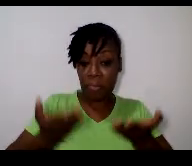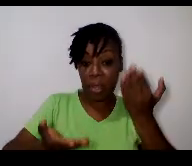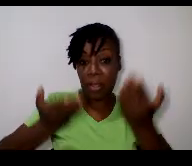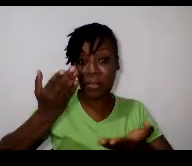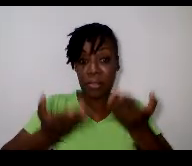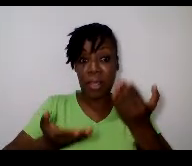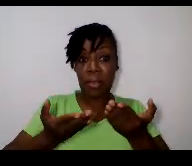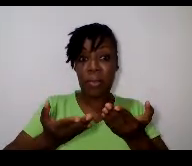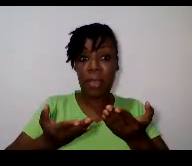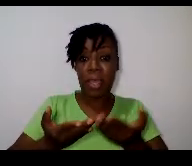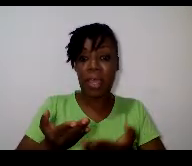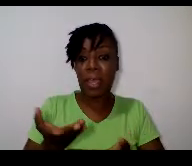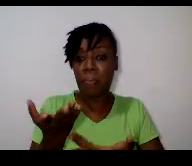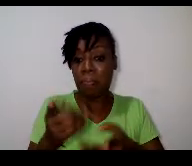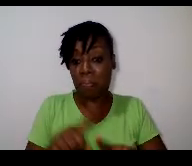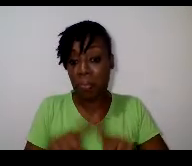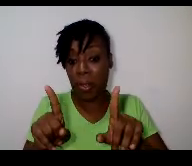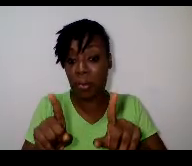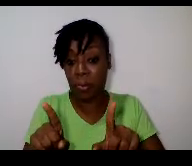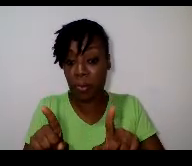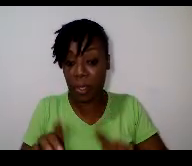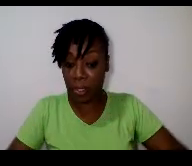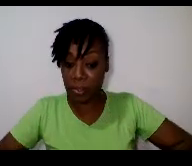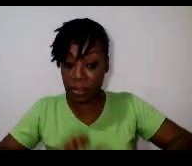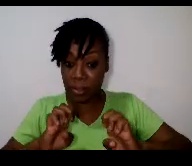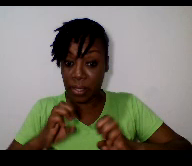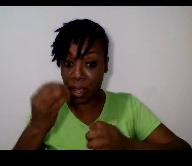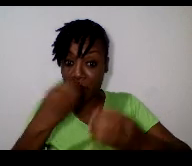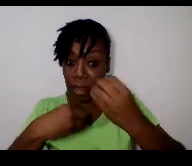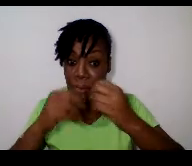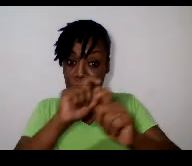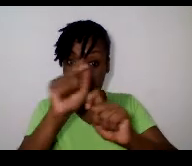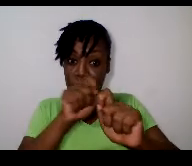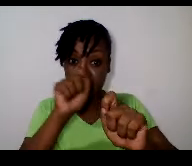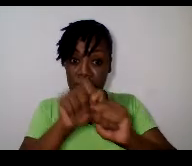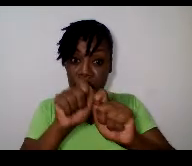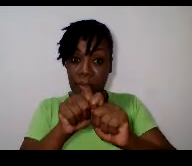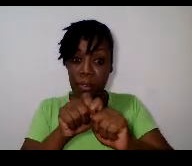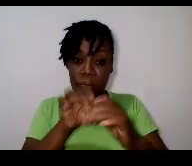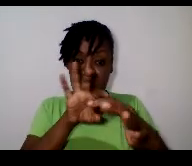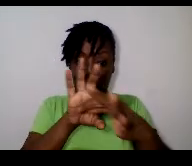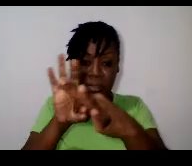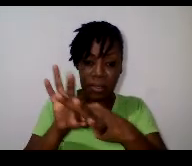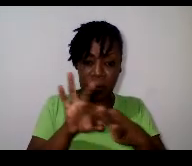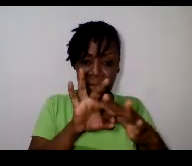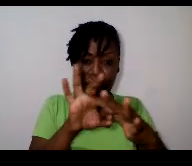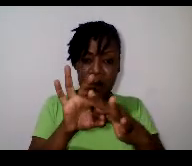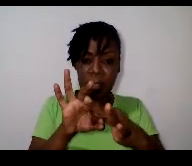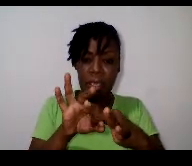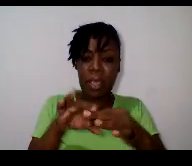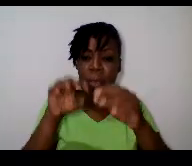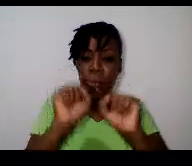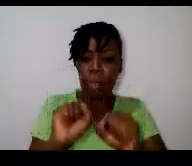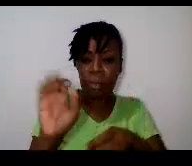alimentos específicos para que las neuronas se conecten más rápido y puedan funcionar